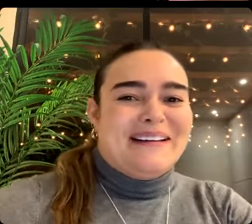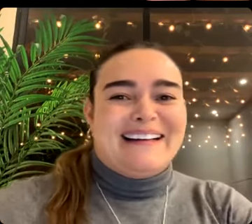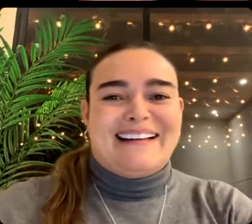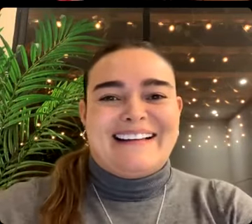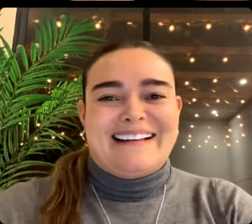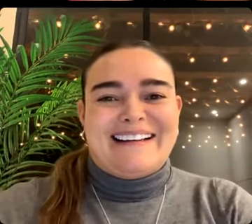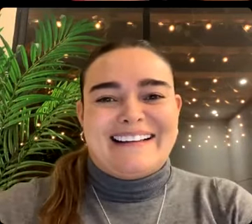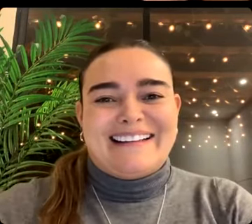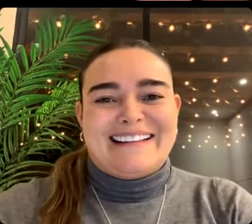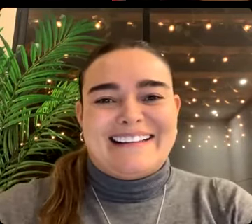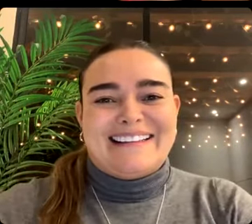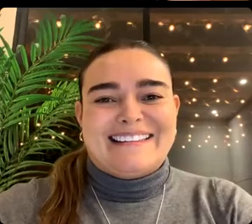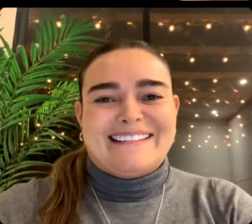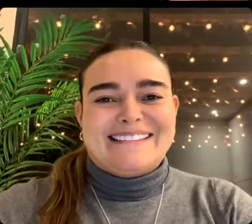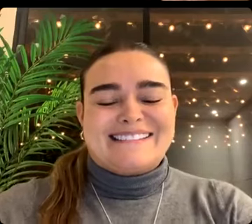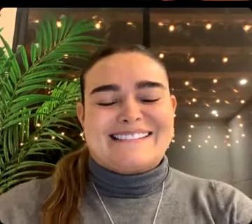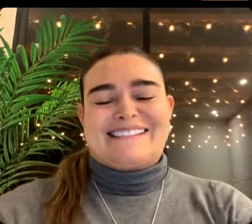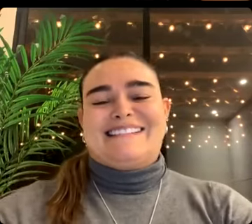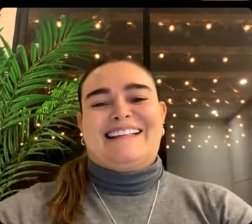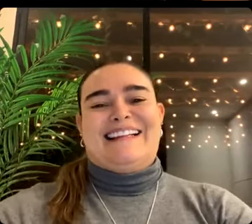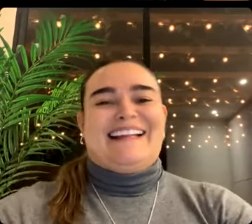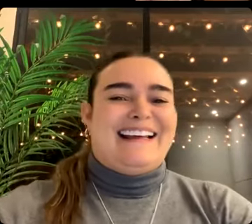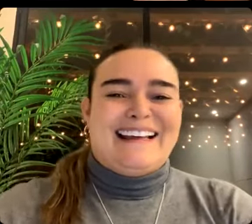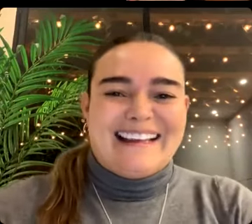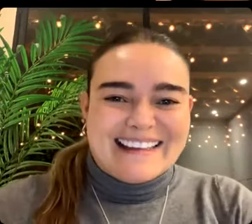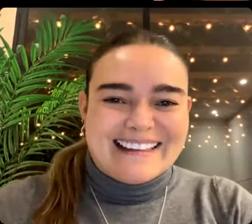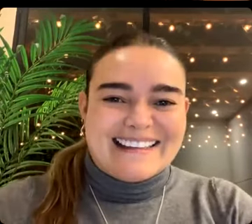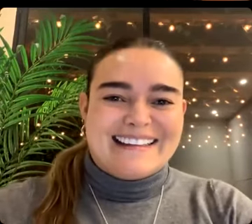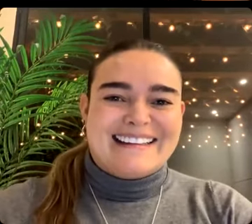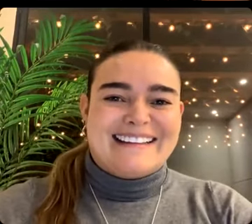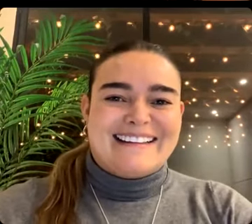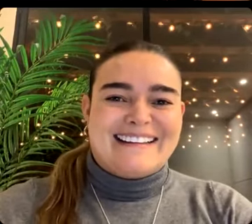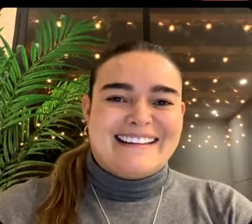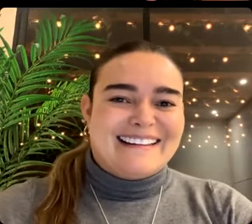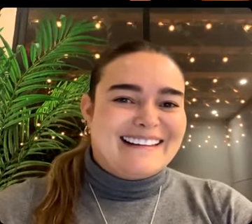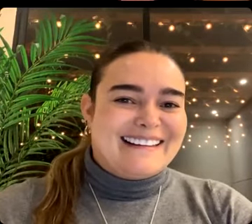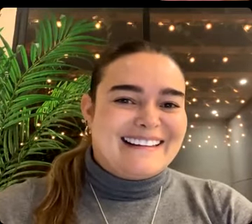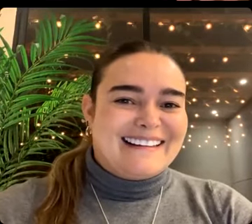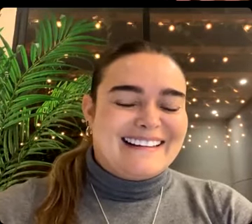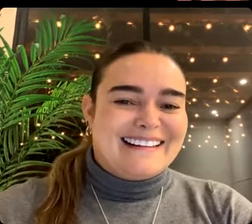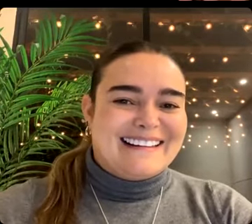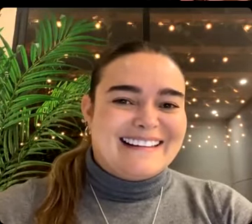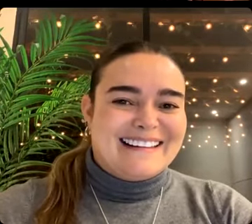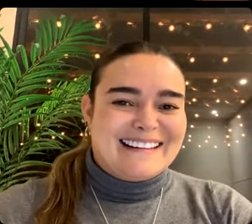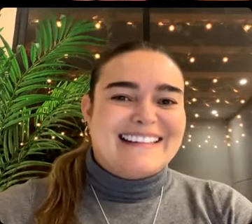categoría juvenil y la categoría aficionado, de los cuales